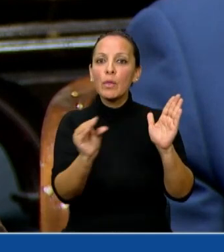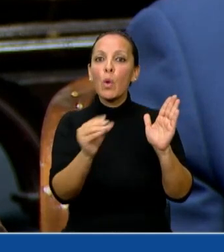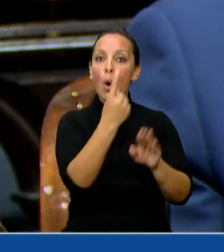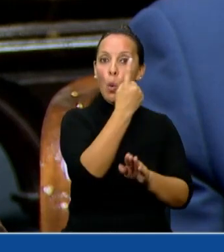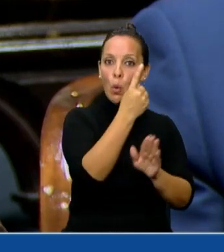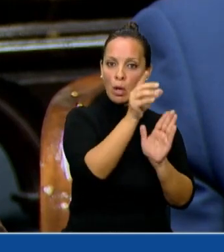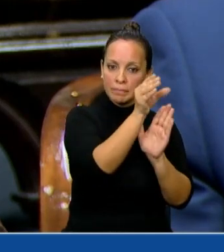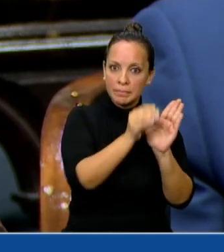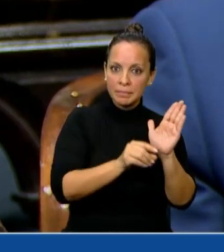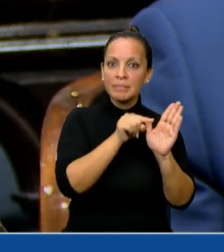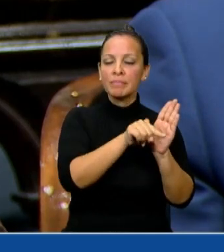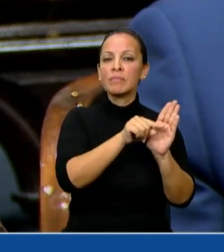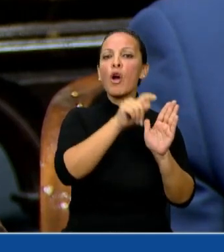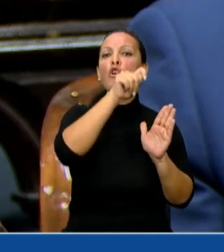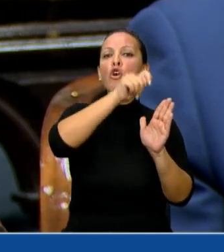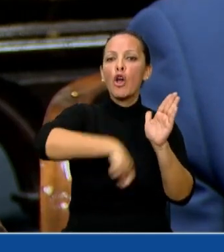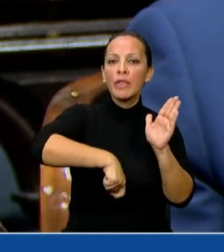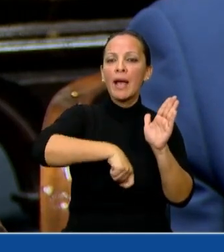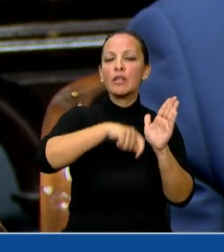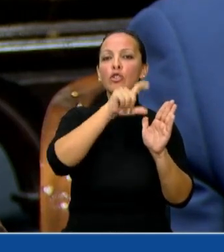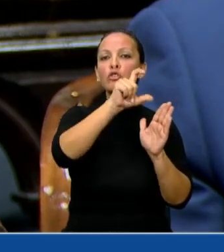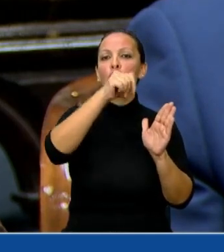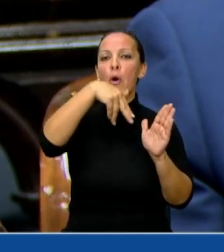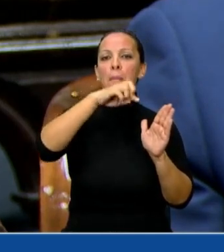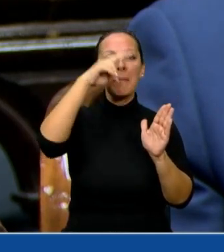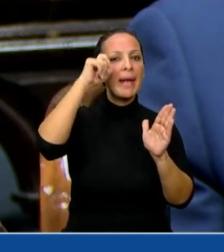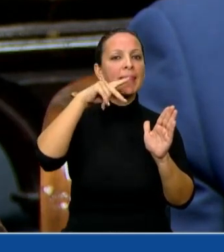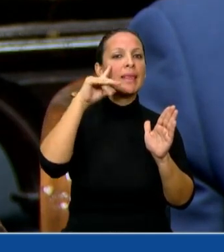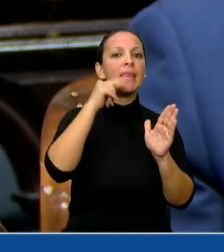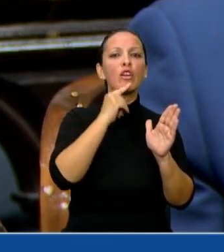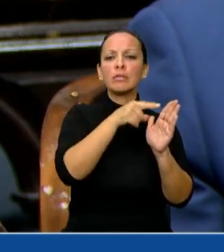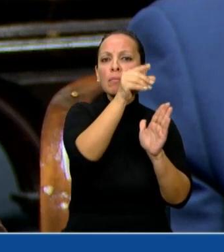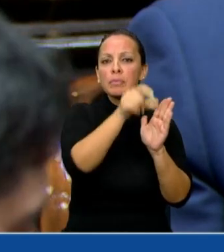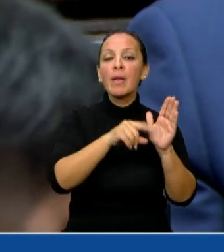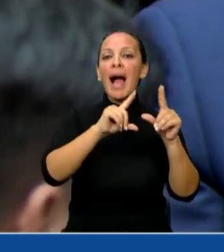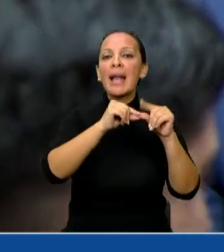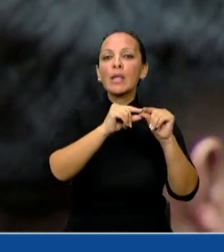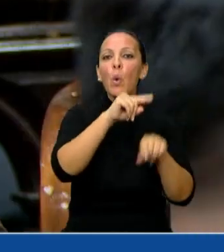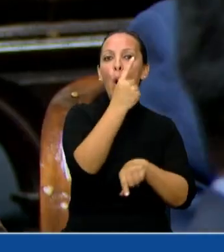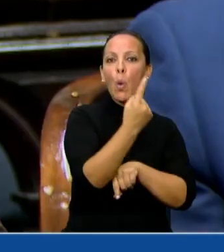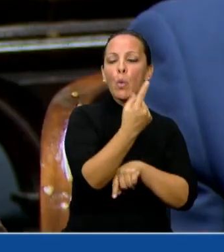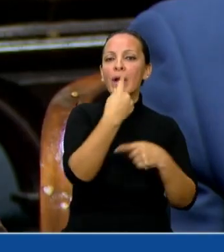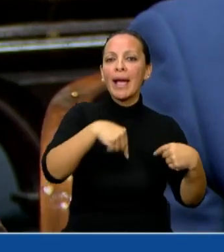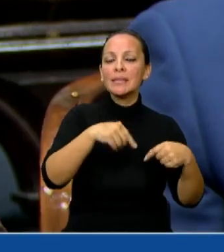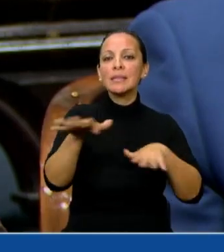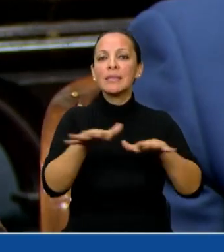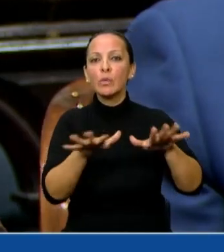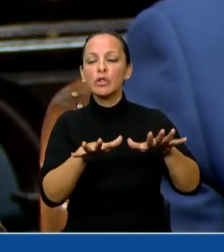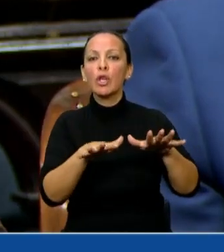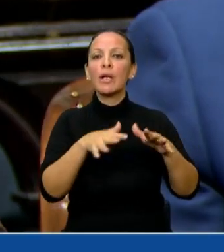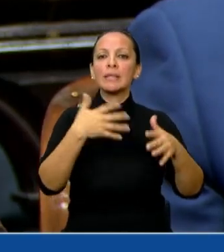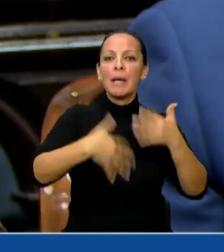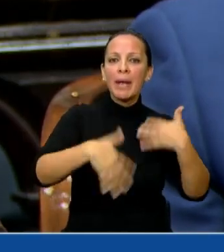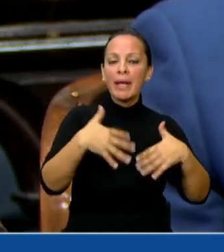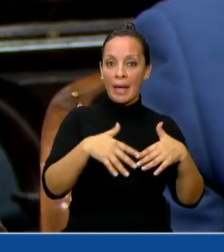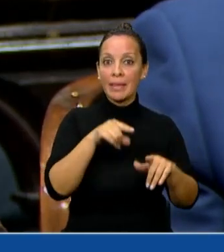denomina Contratos Comprendidos. El artículo 1 establece las relaciones comprendidas emergentes y futuras